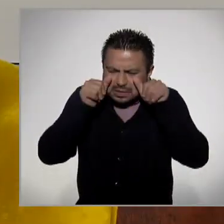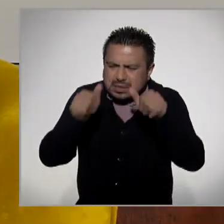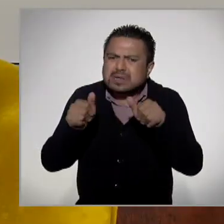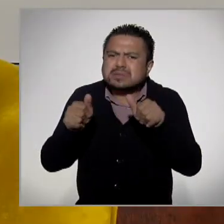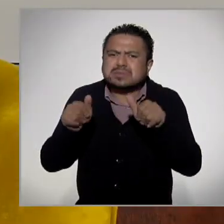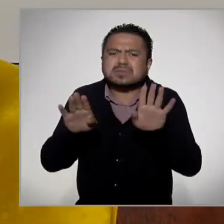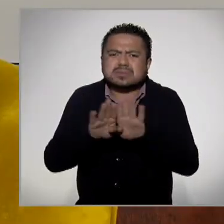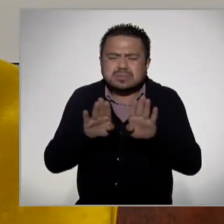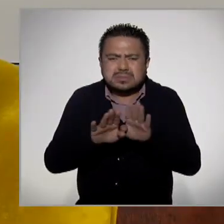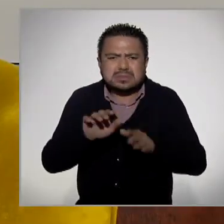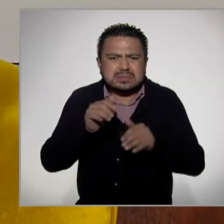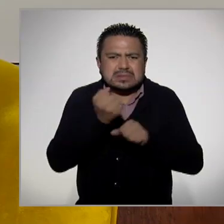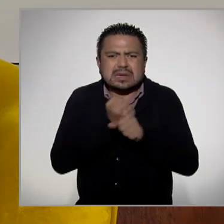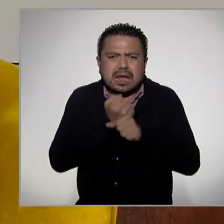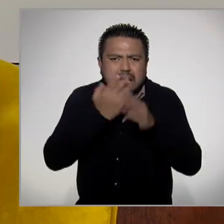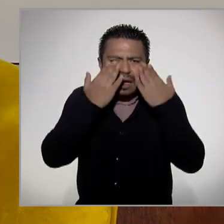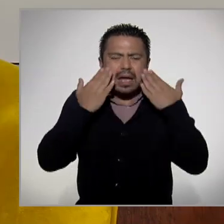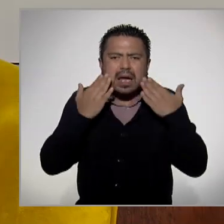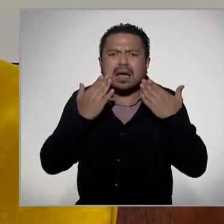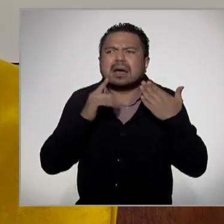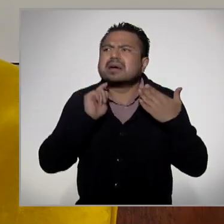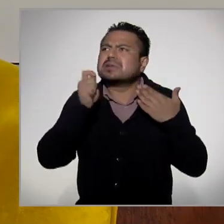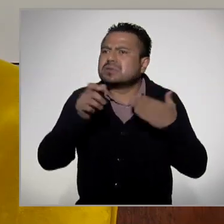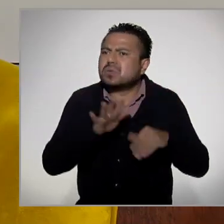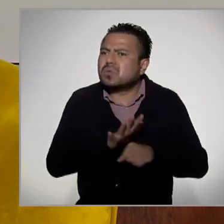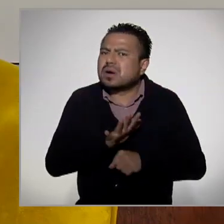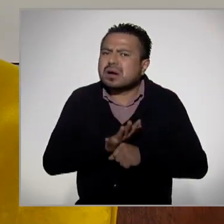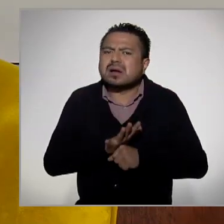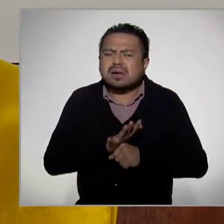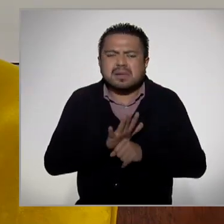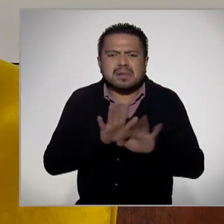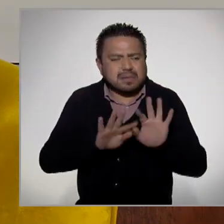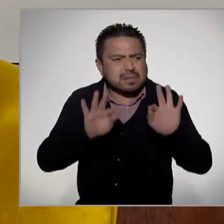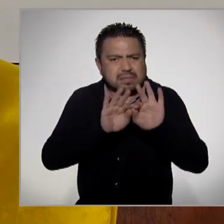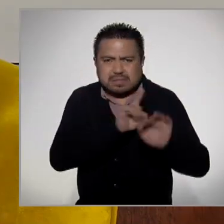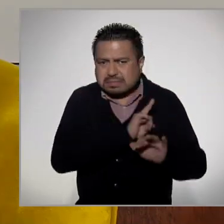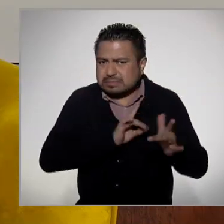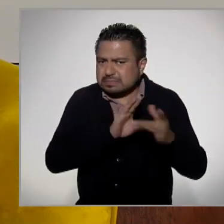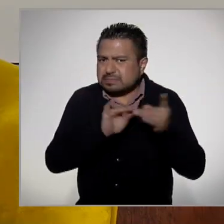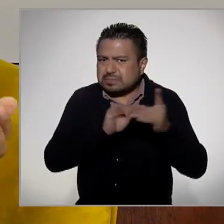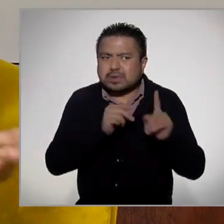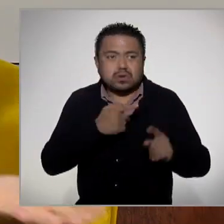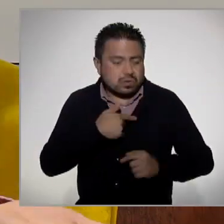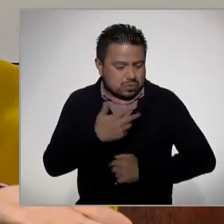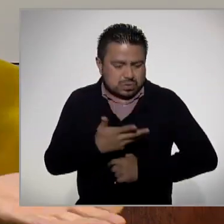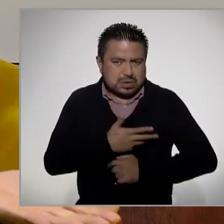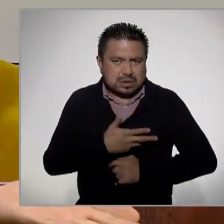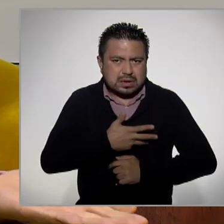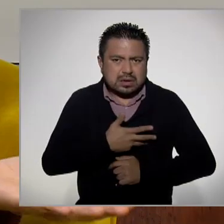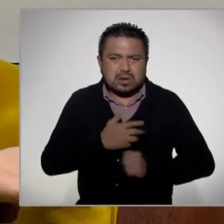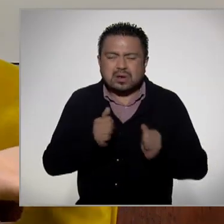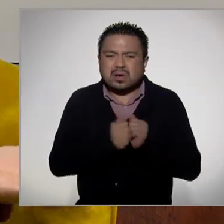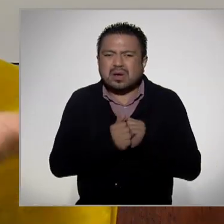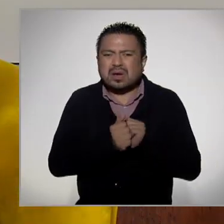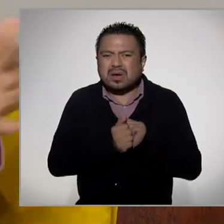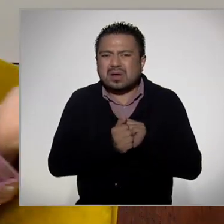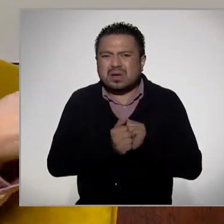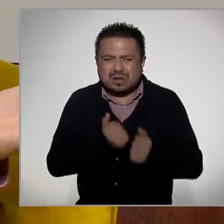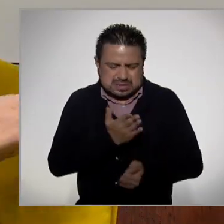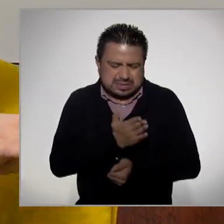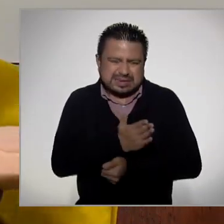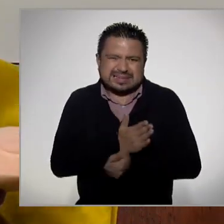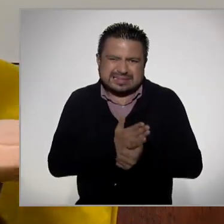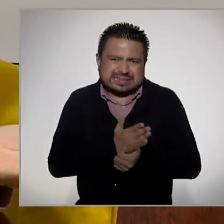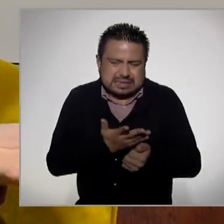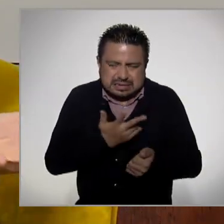anemia aguda que vamos hacia otro punto que también lo creo que es importante que tratemos si yo tengo me corto con un hacha él es